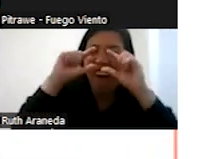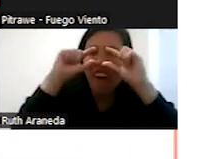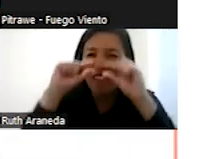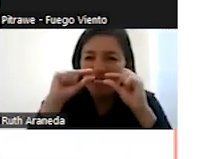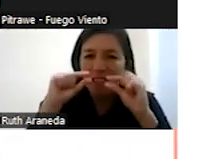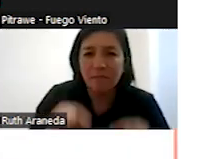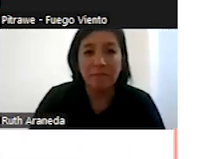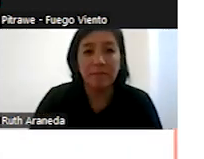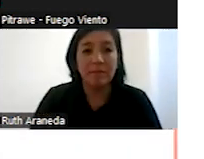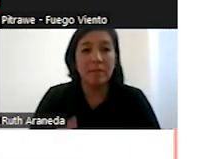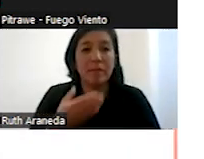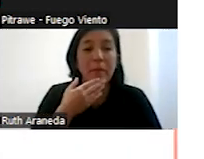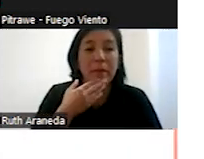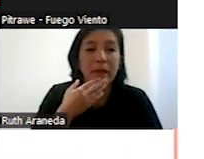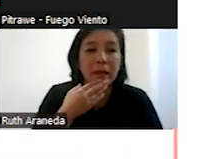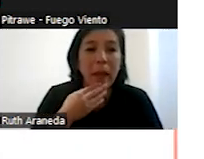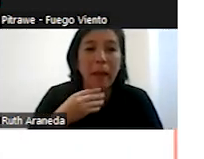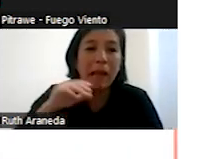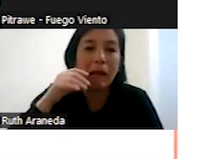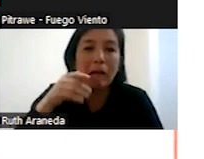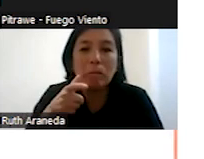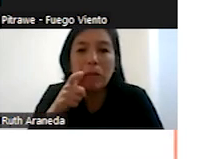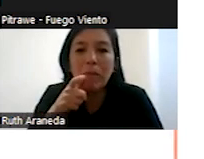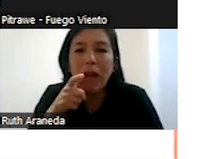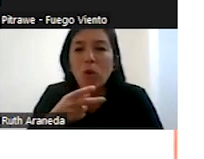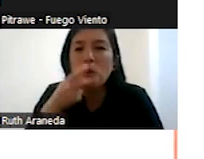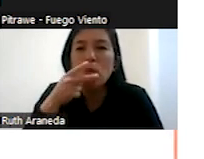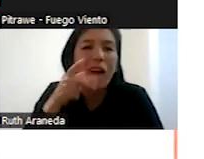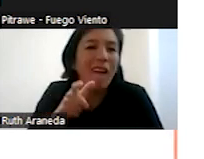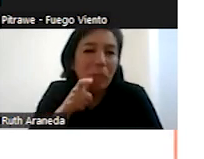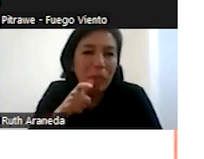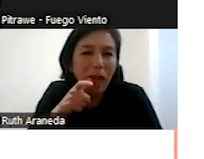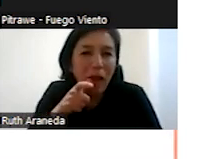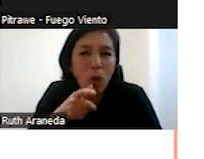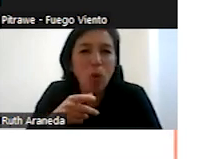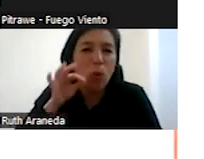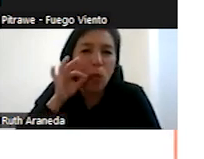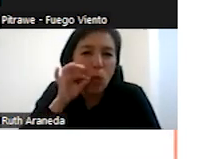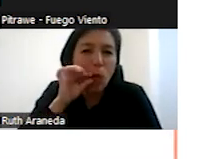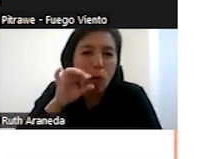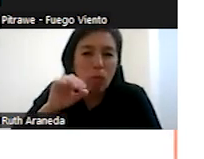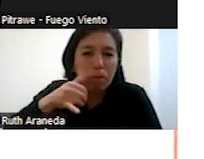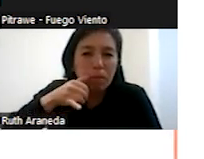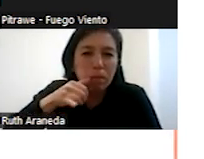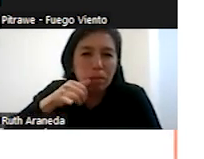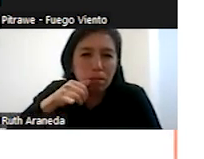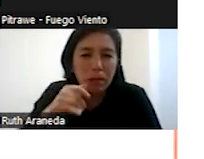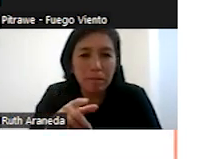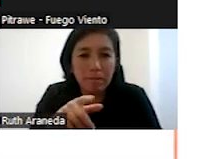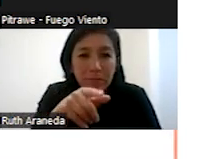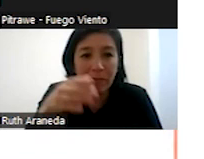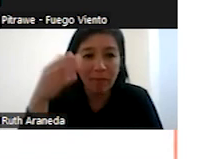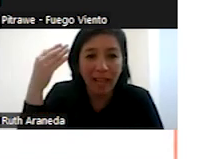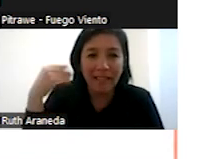El uso de pipas, son muy características las pipas invertidas presentes